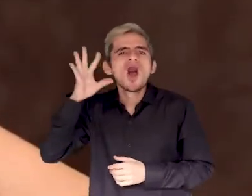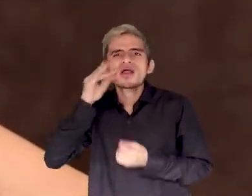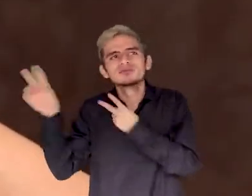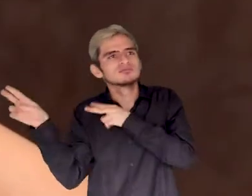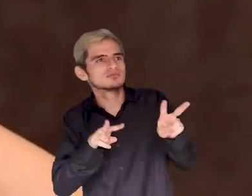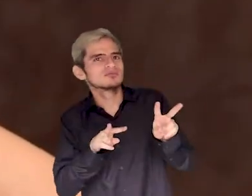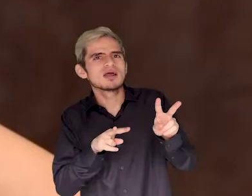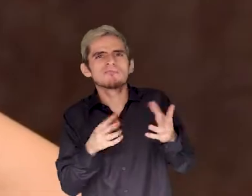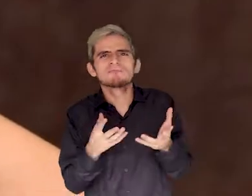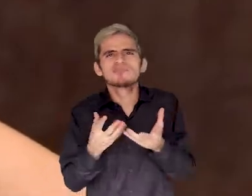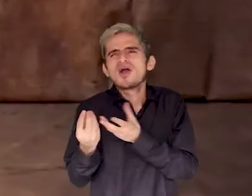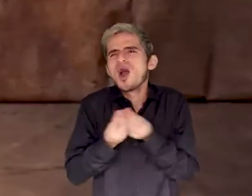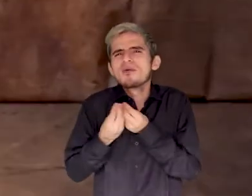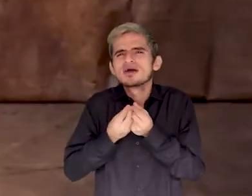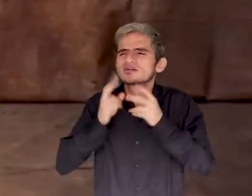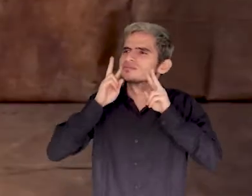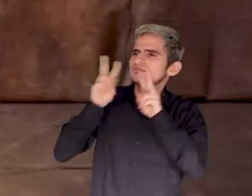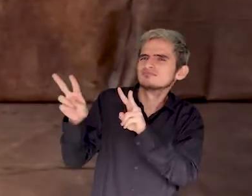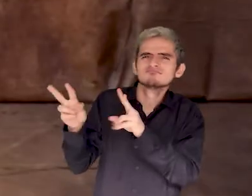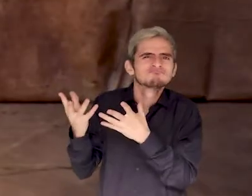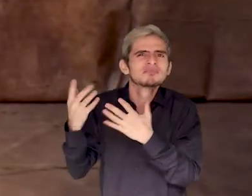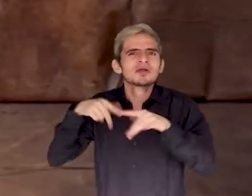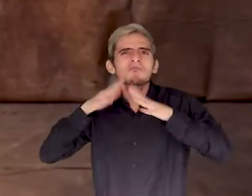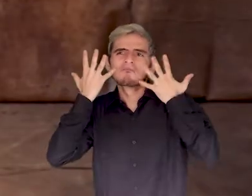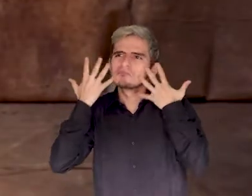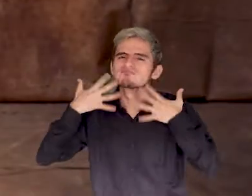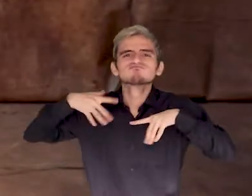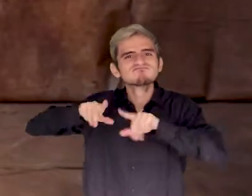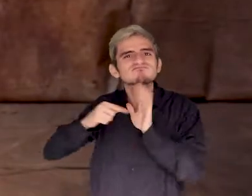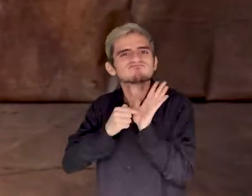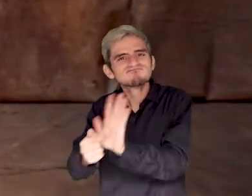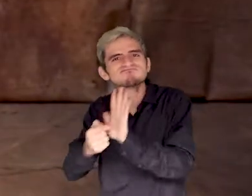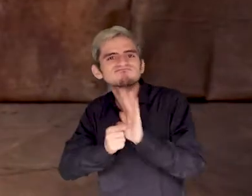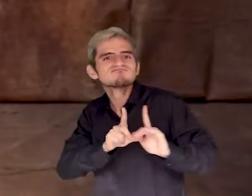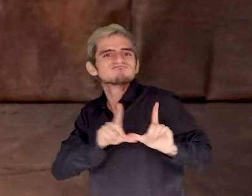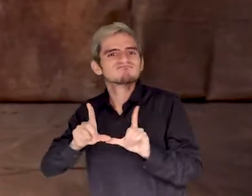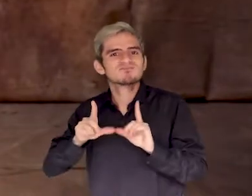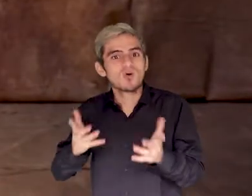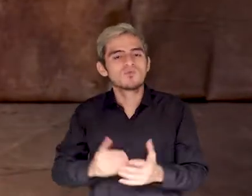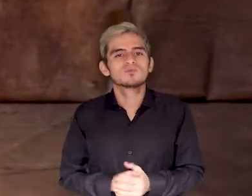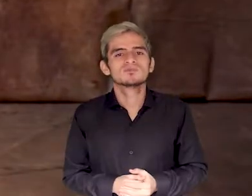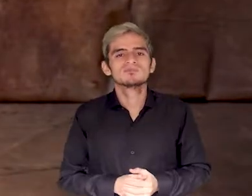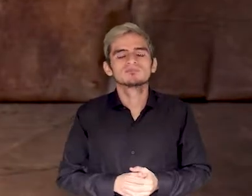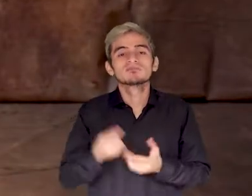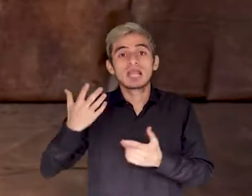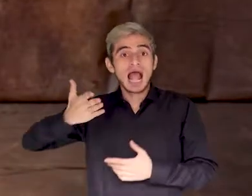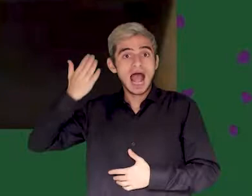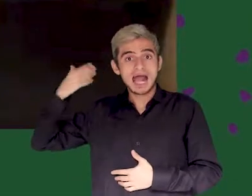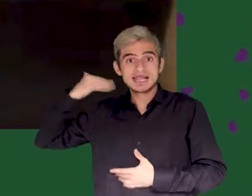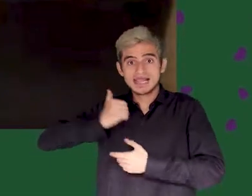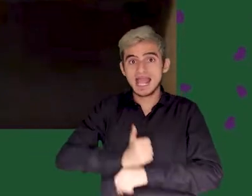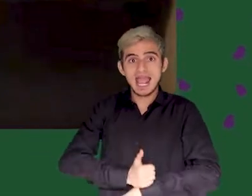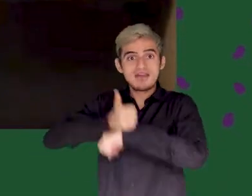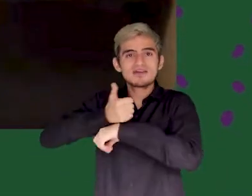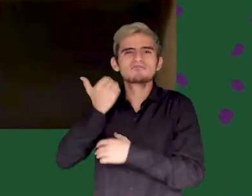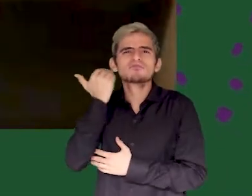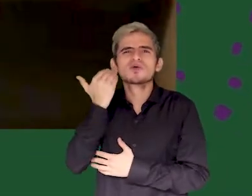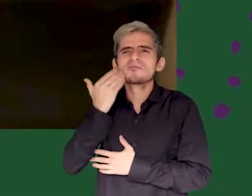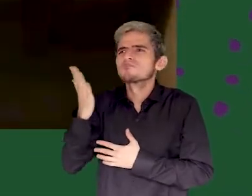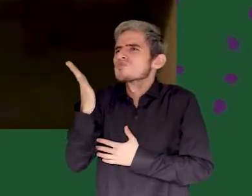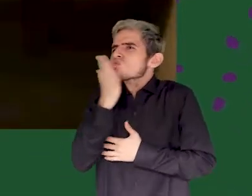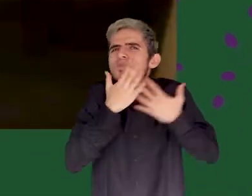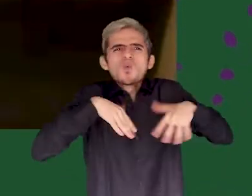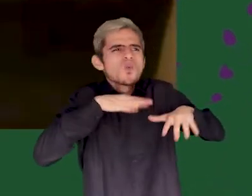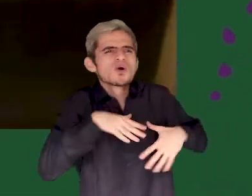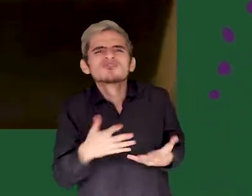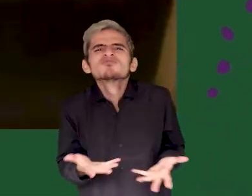hasta el compañero, o sea, mamita, usted el patriarcado lo tiene hasta durmiendo al lado, entonces, ¿qué le va a hacer? De la dirección no